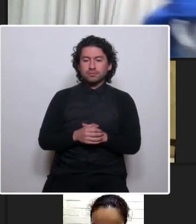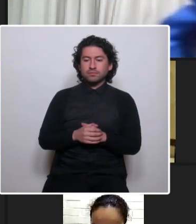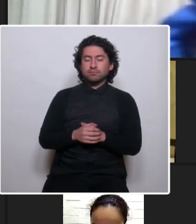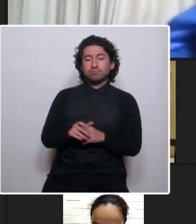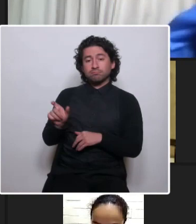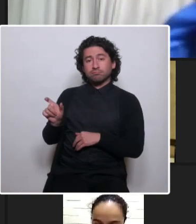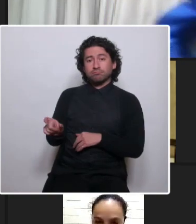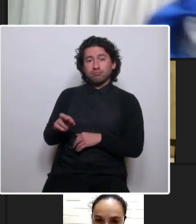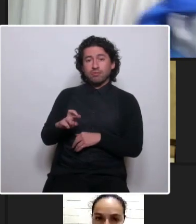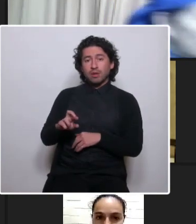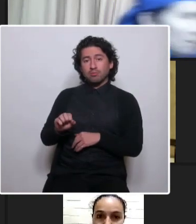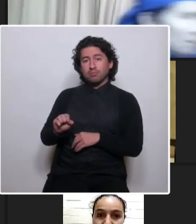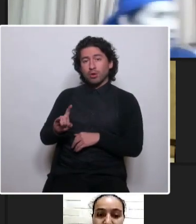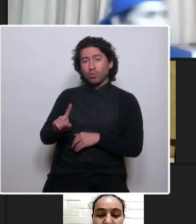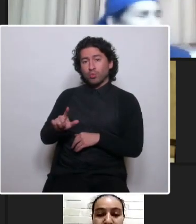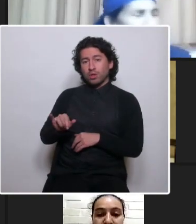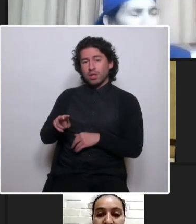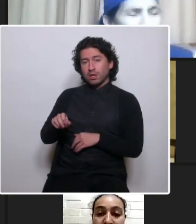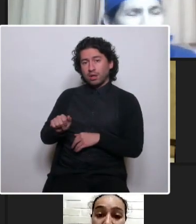Convencional Paulina Valenzuela.